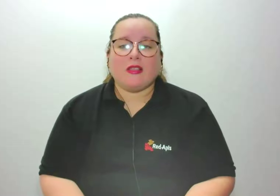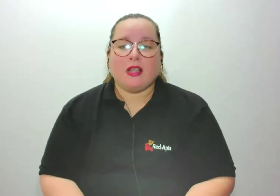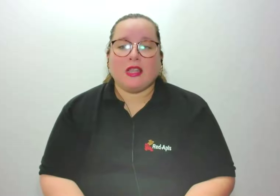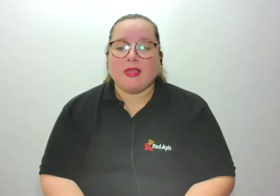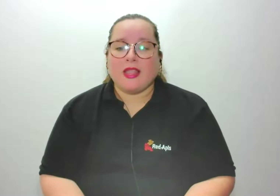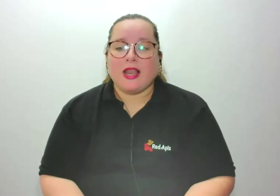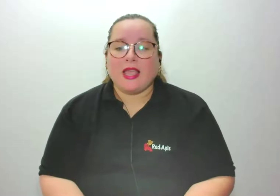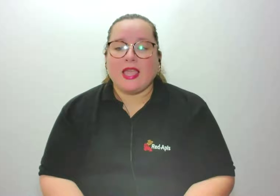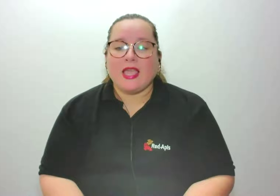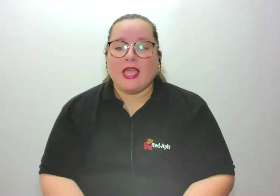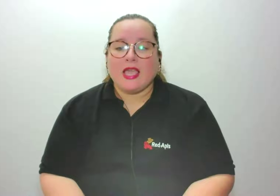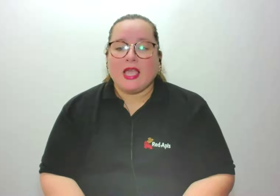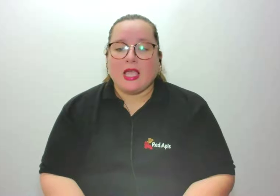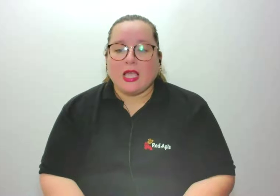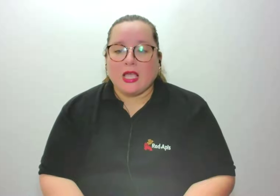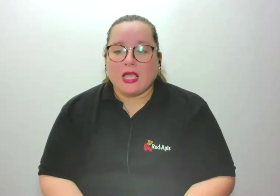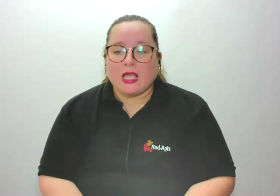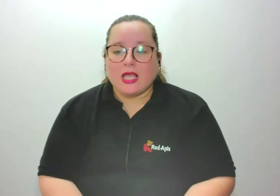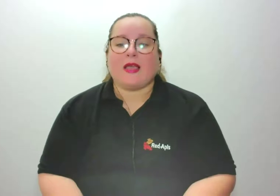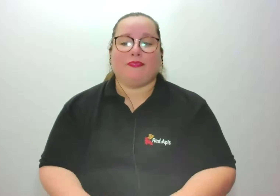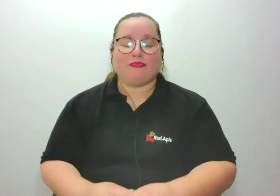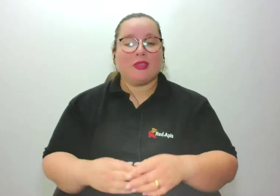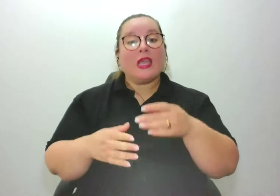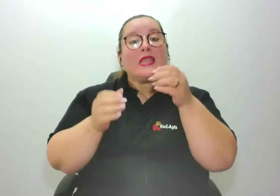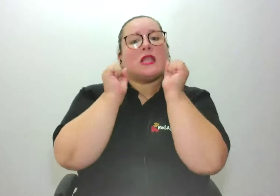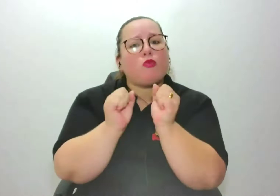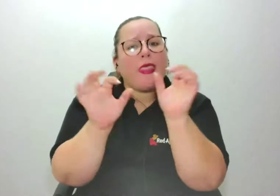Estábamos hablando del tema de la ley. Ah,